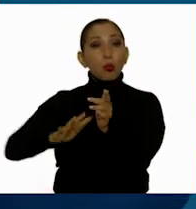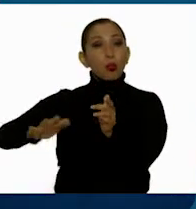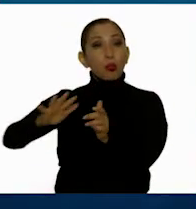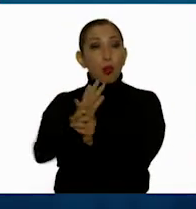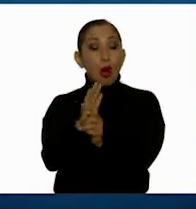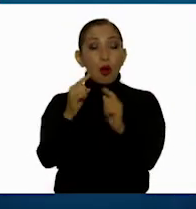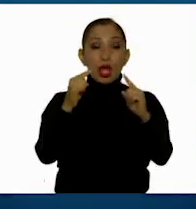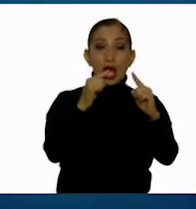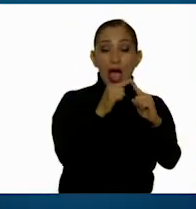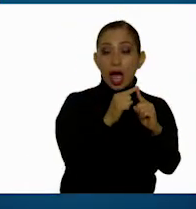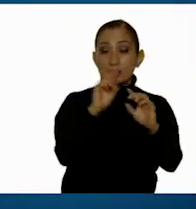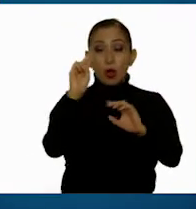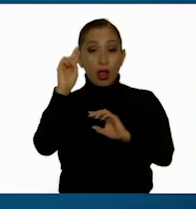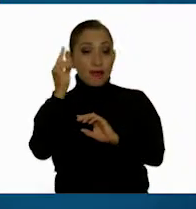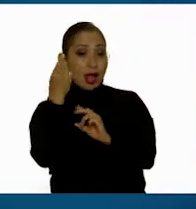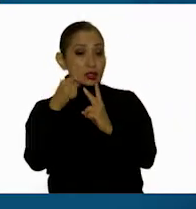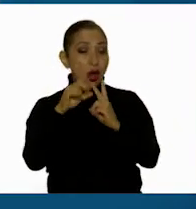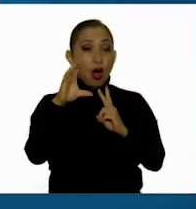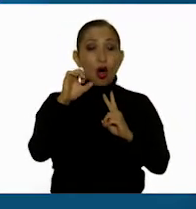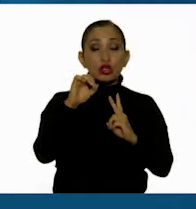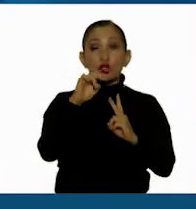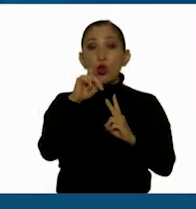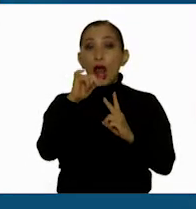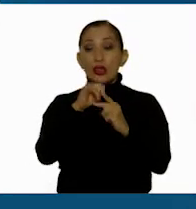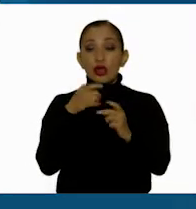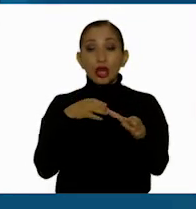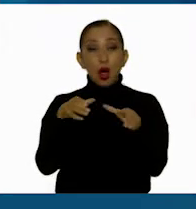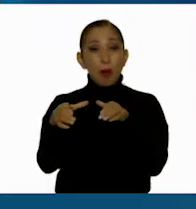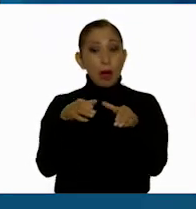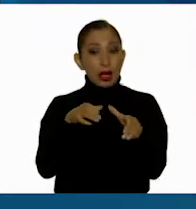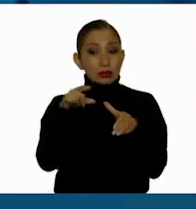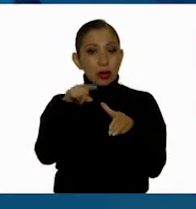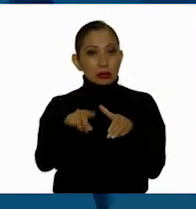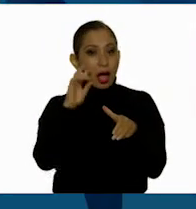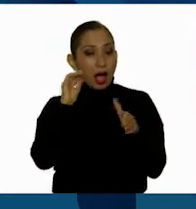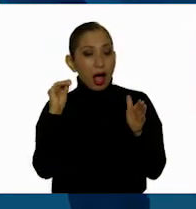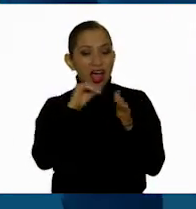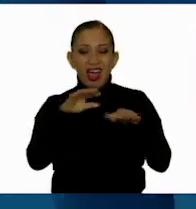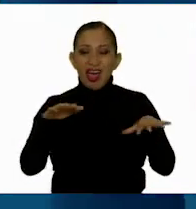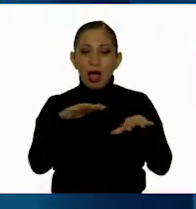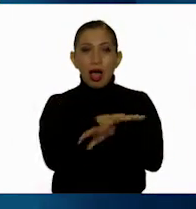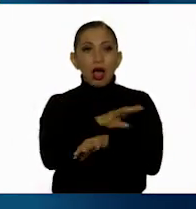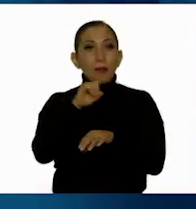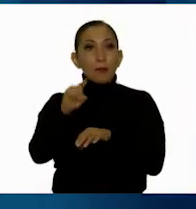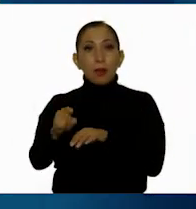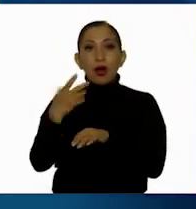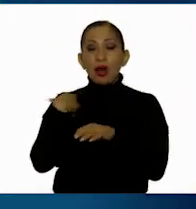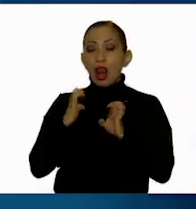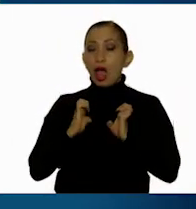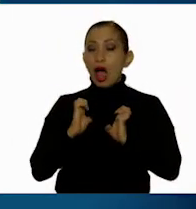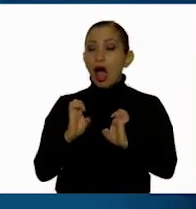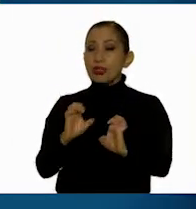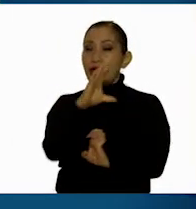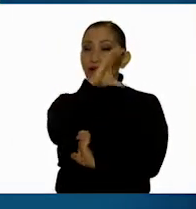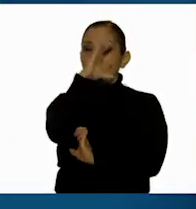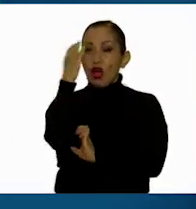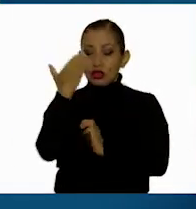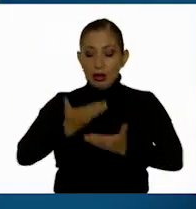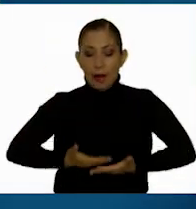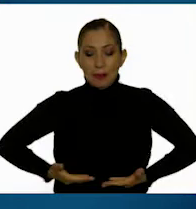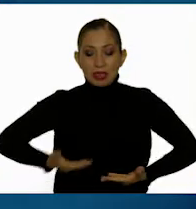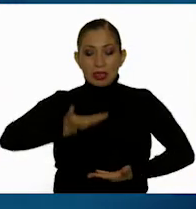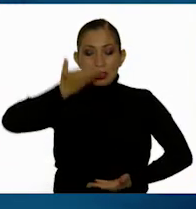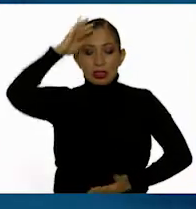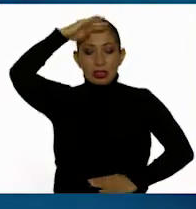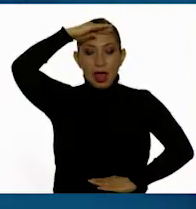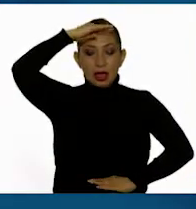como la iglesia, la universidad o el consulado de comerciantes, comienzan a ser sustituidos por sobrios y elegantes retratos de medio cuerpo en